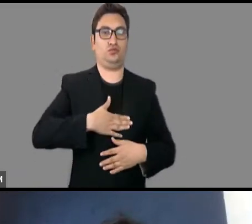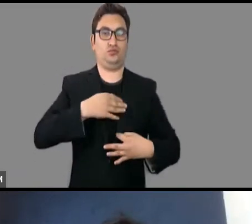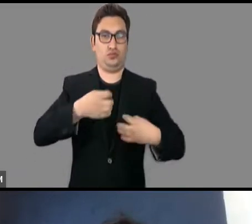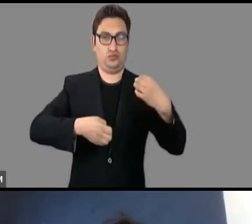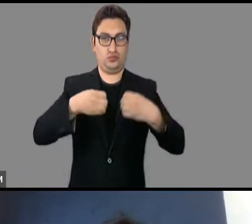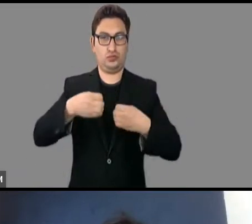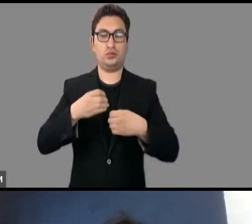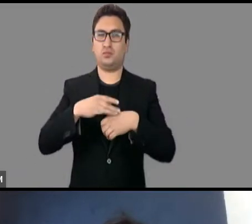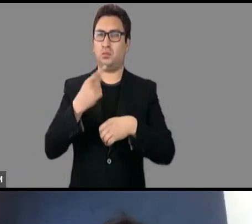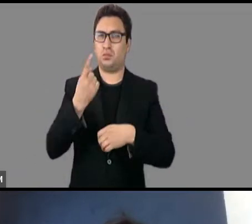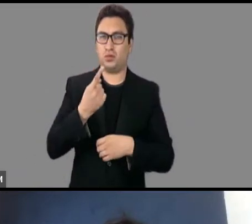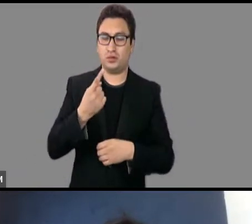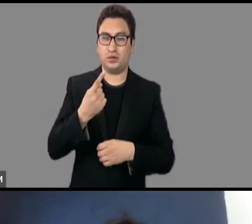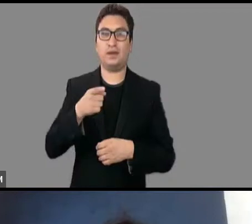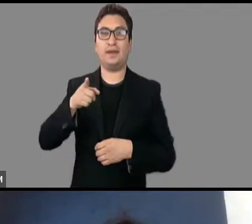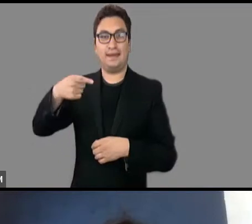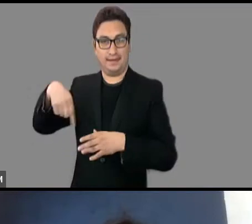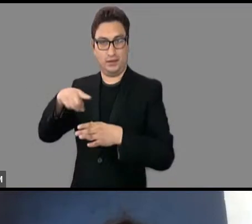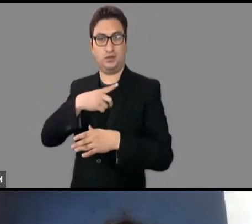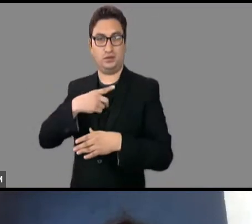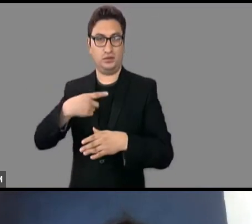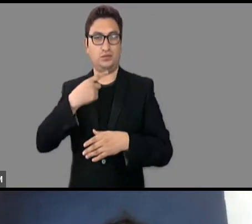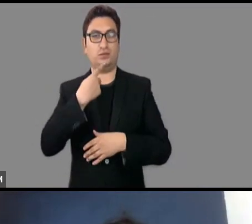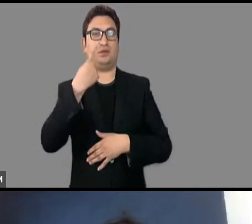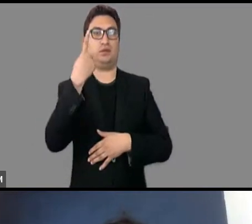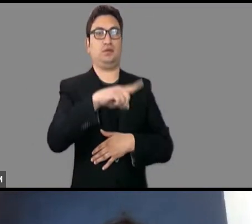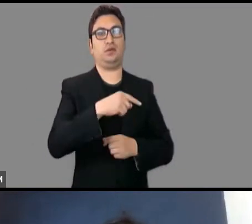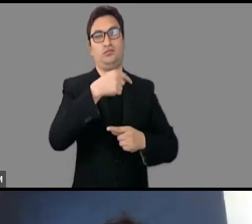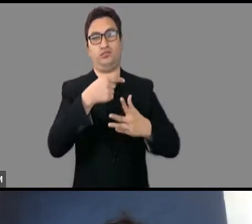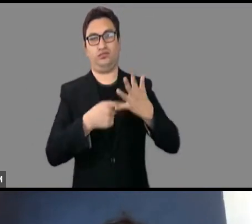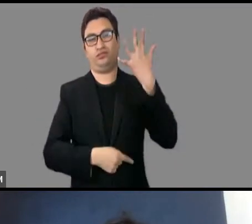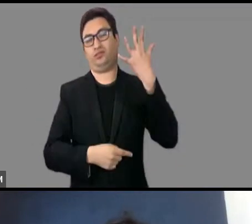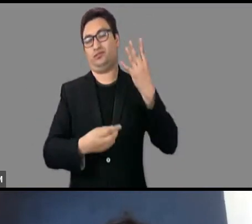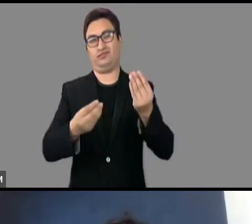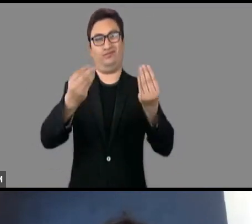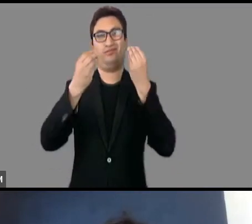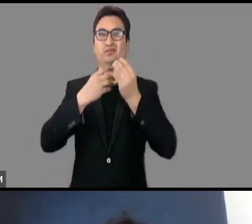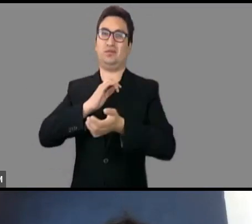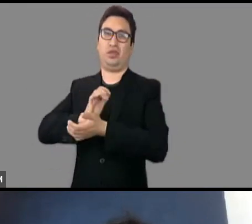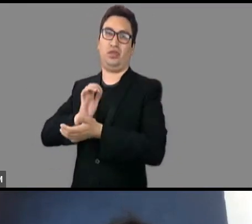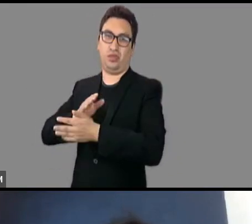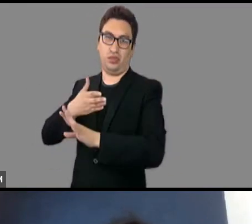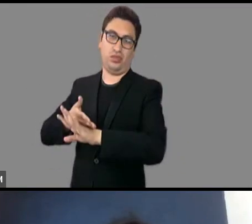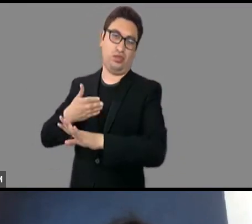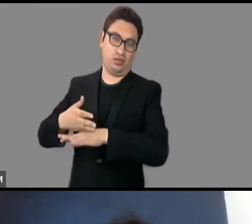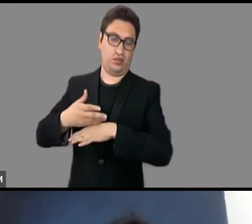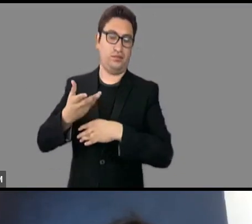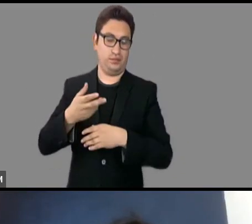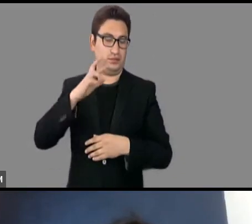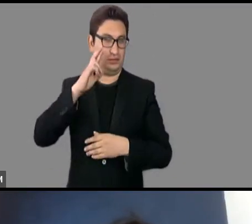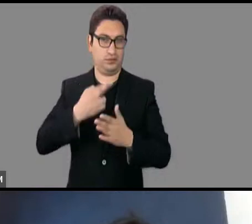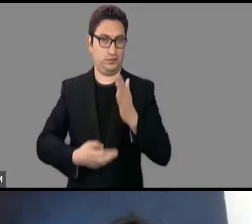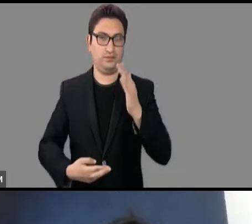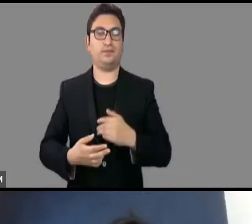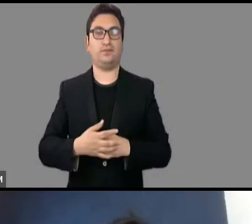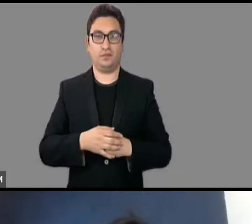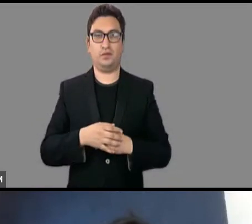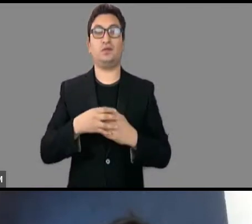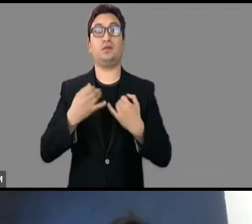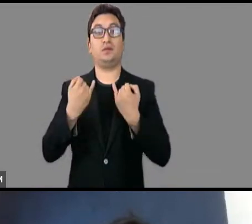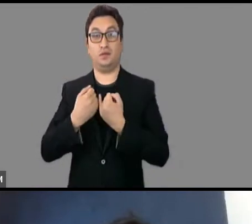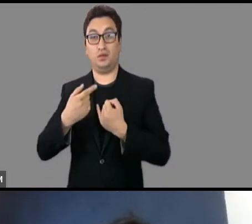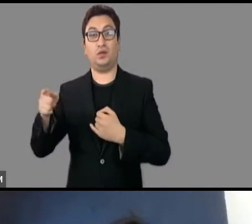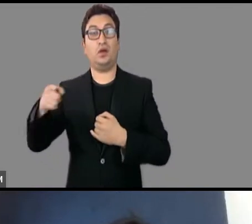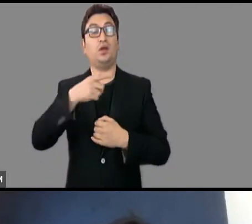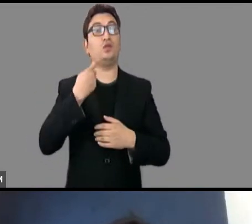vía que tienen para reclamar la enorme cantidad de abusos y violaciones de las que son víctimas. Porque además es la vía para reivindicar los derechos que se les ha